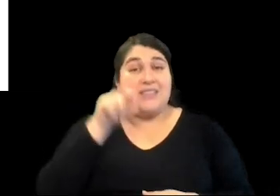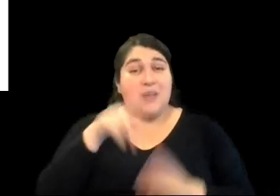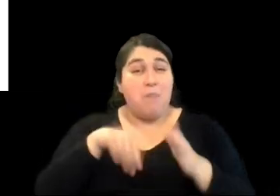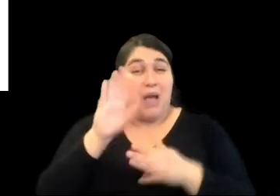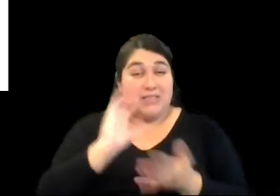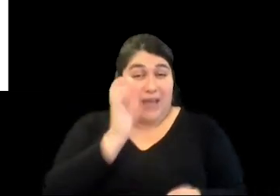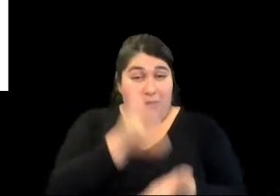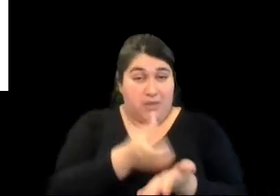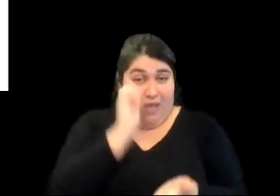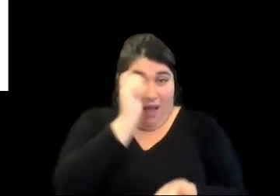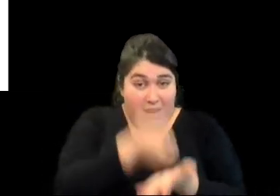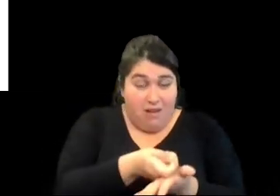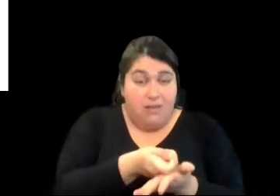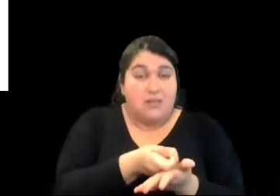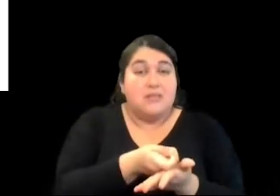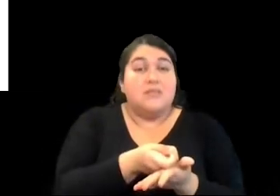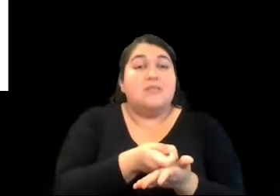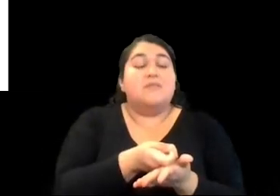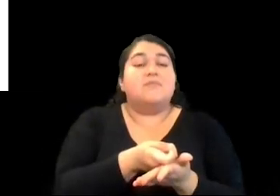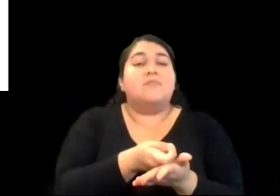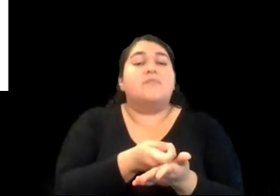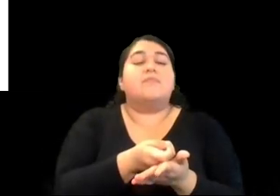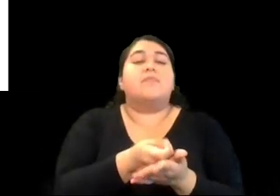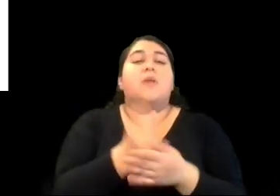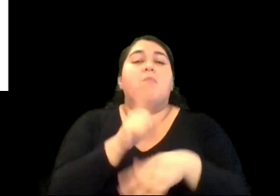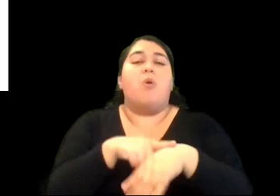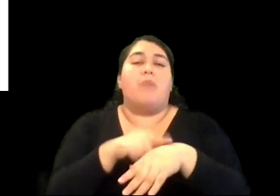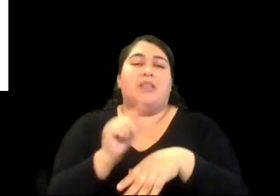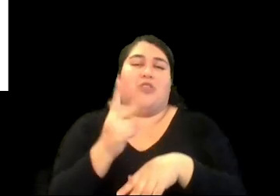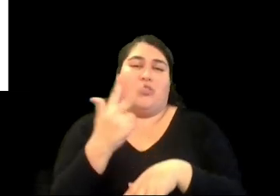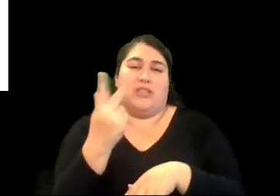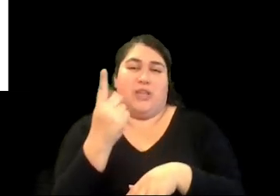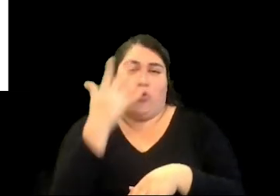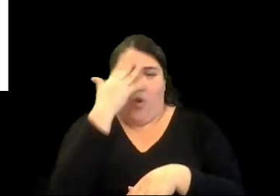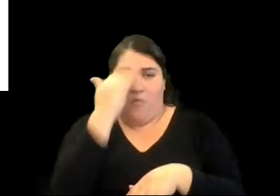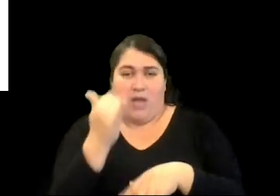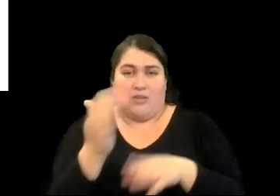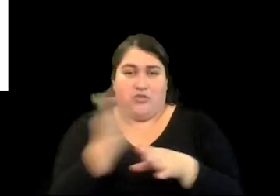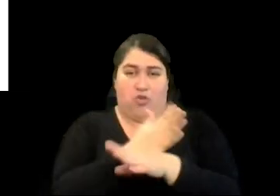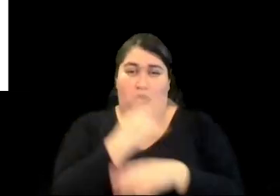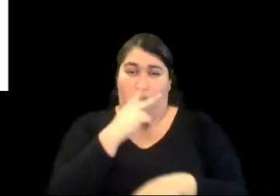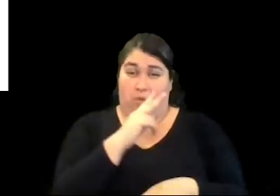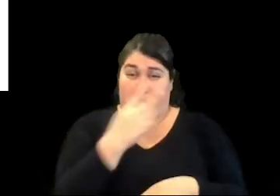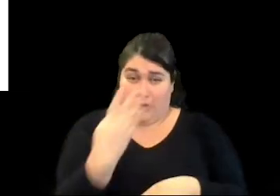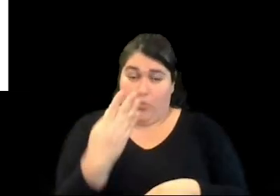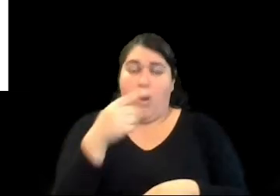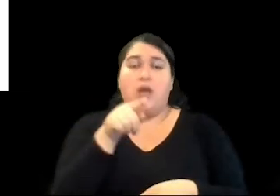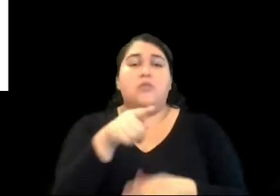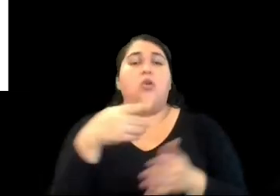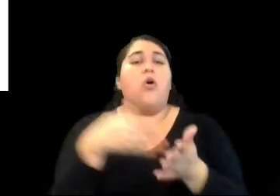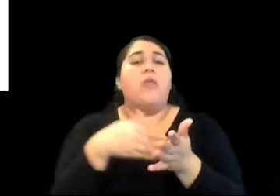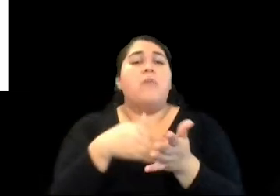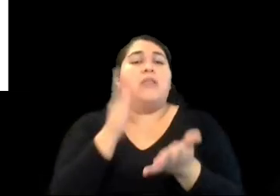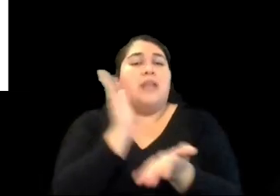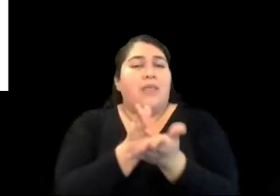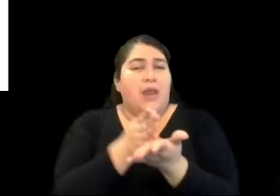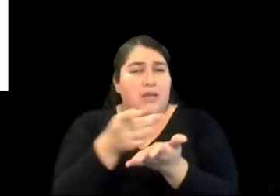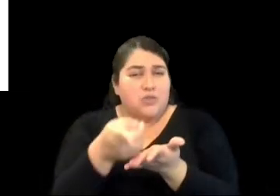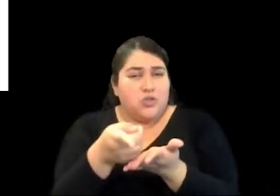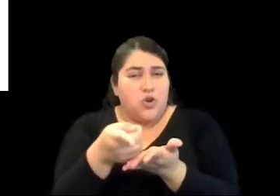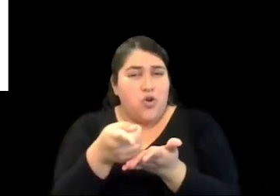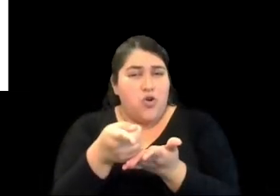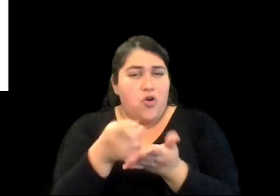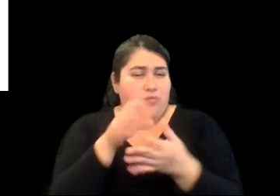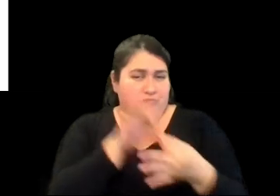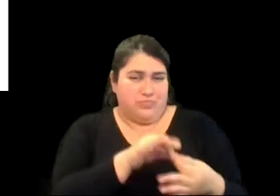abonado con anterioridad al 31 de marzo del 24, ¿se va a hacer de pleno derecho? ¿Va a